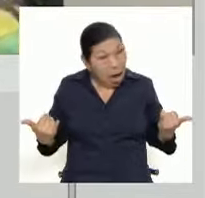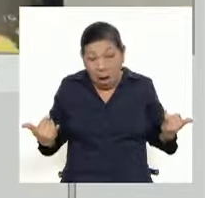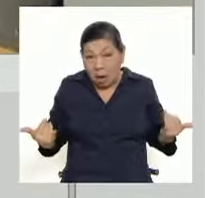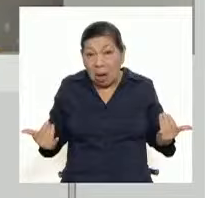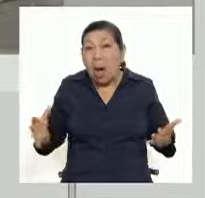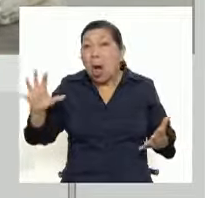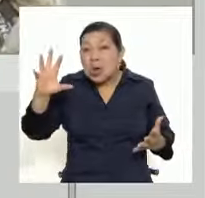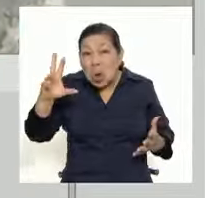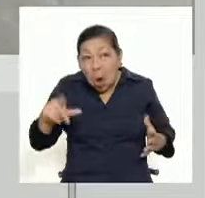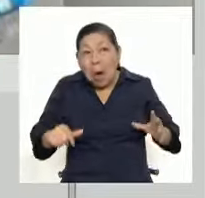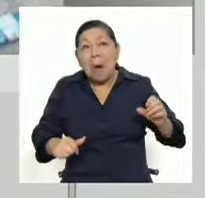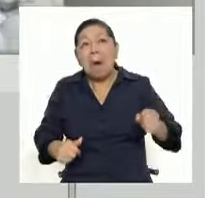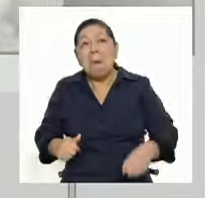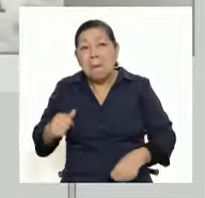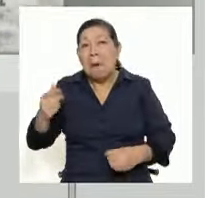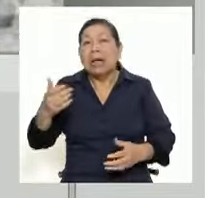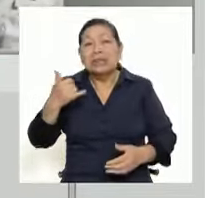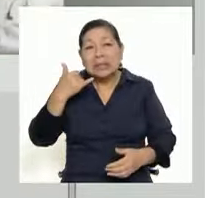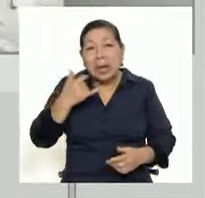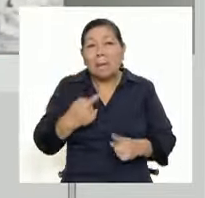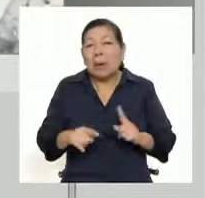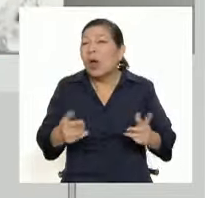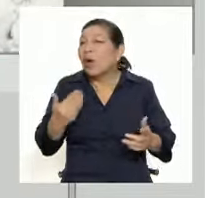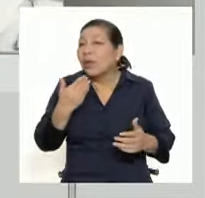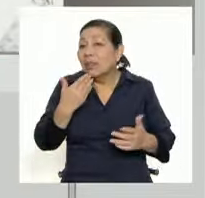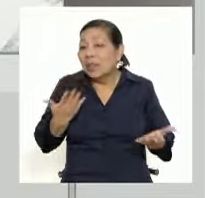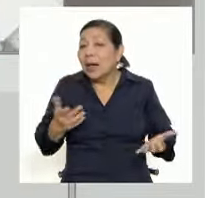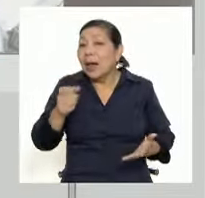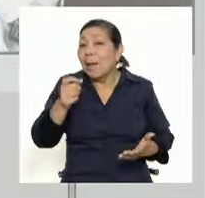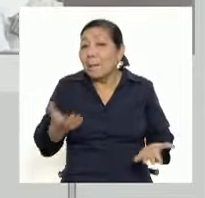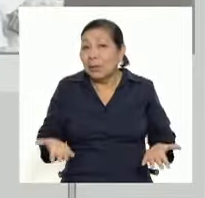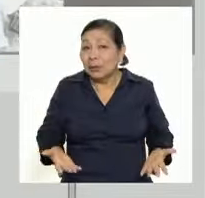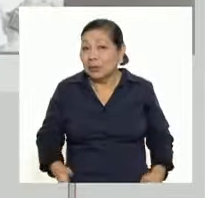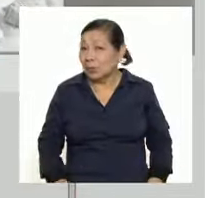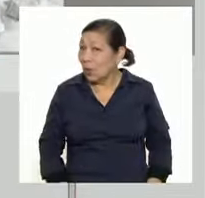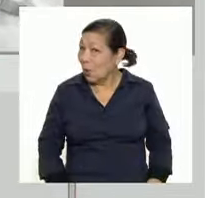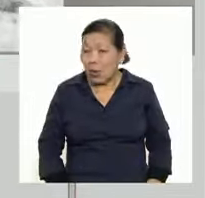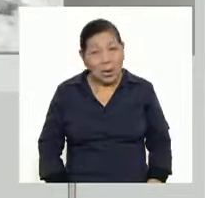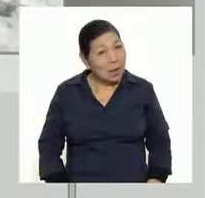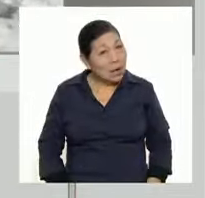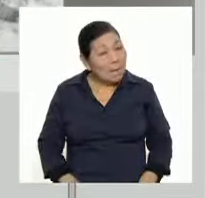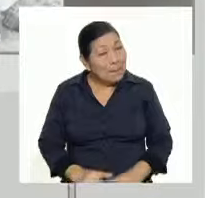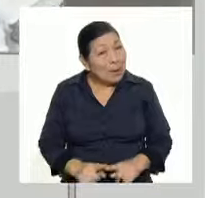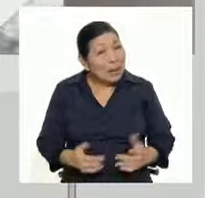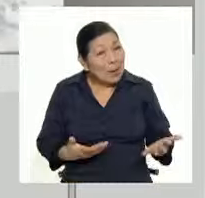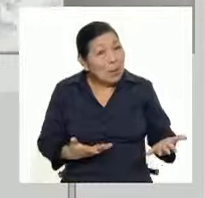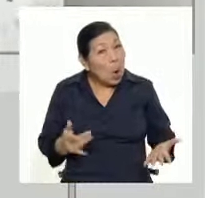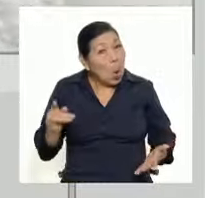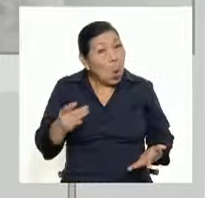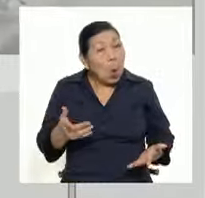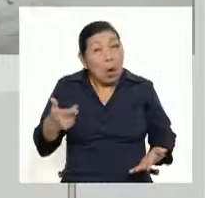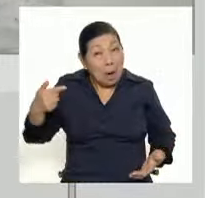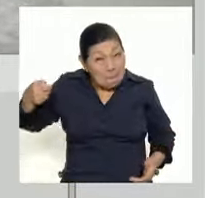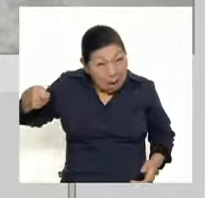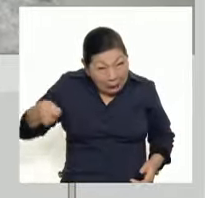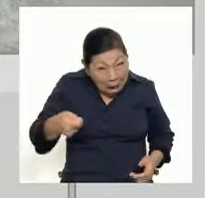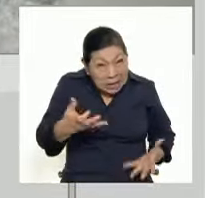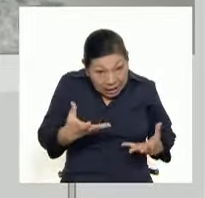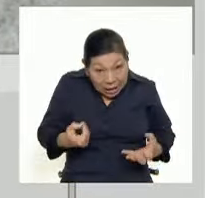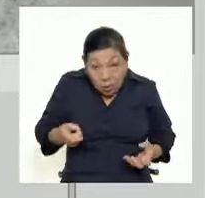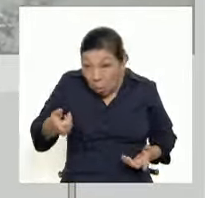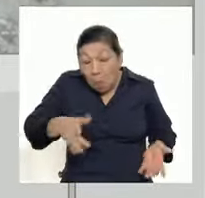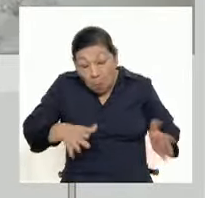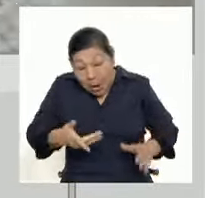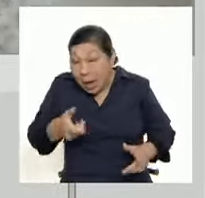el raqueteo, en el arrebato de celulares o lo que tenga la persona en su poder, pero están esperando que utilice un arma blanca, una pistola. Exacto. Para